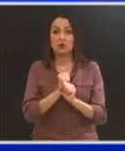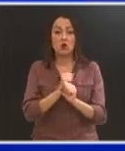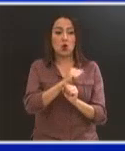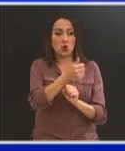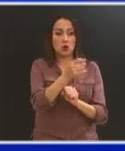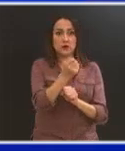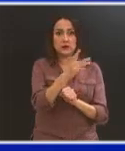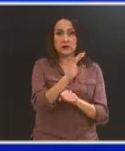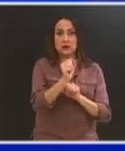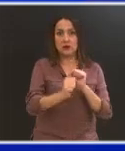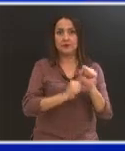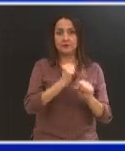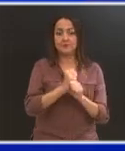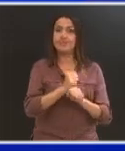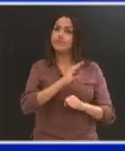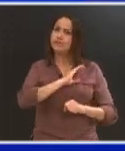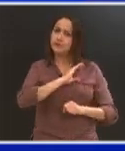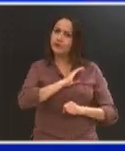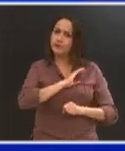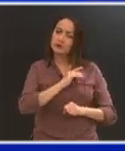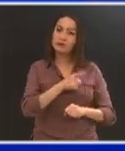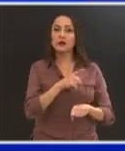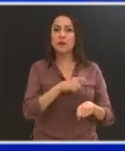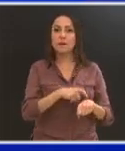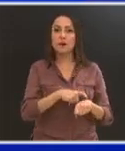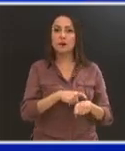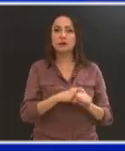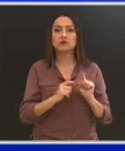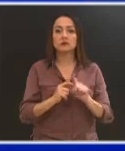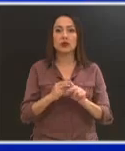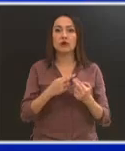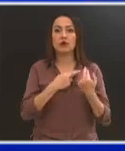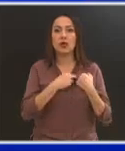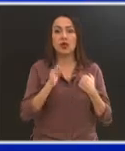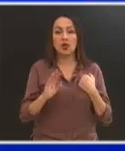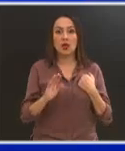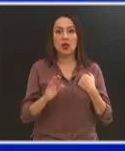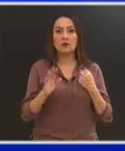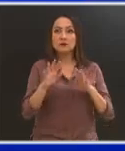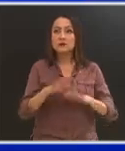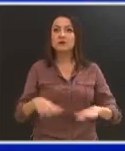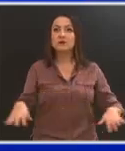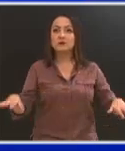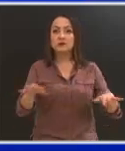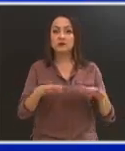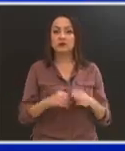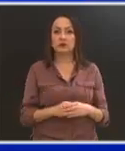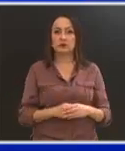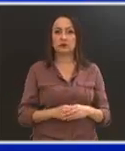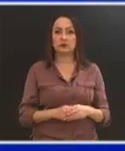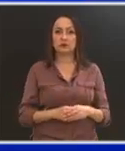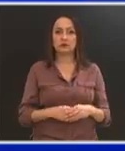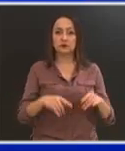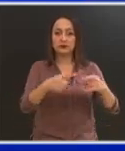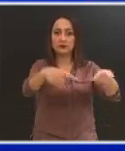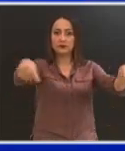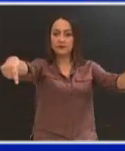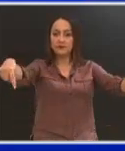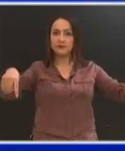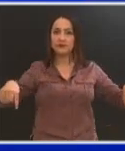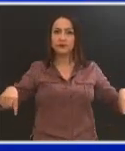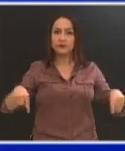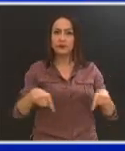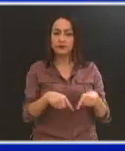de 15 años de edad. La fuerza pública en su momento se hizo cargo de esta escena. También estaba acordonando lo que era la